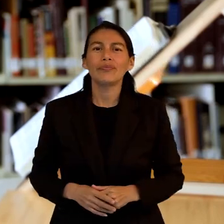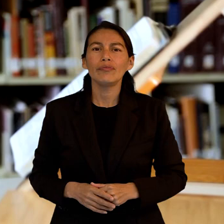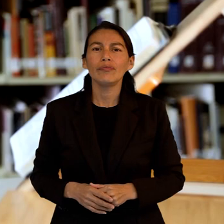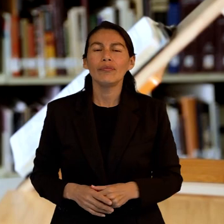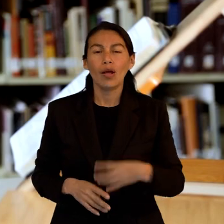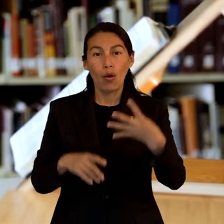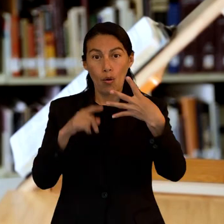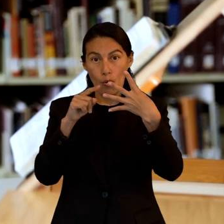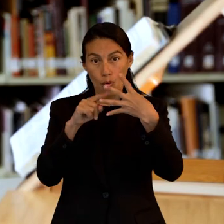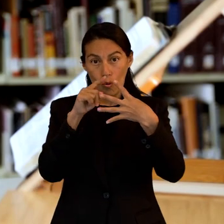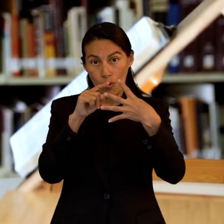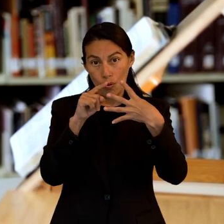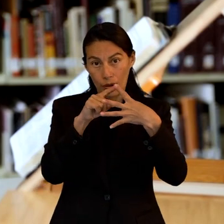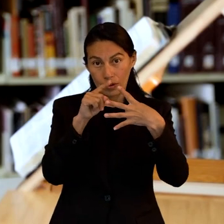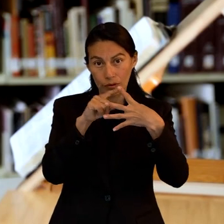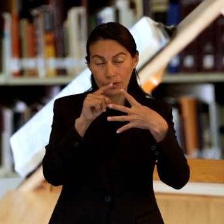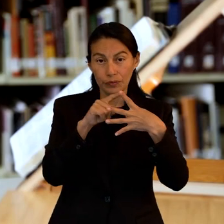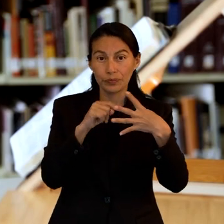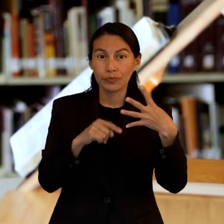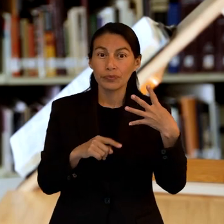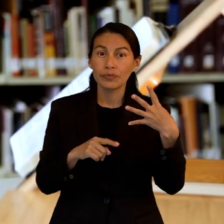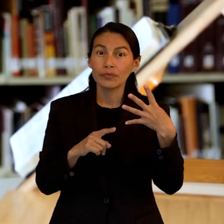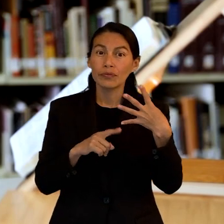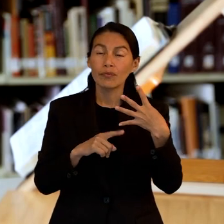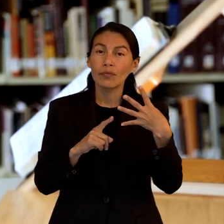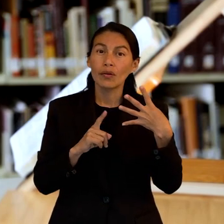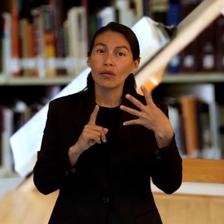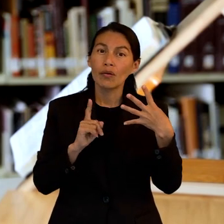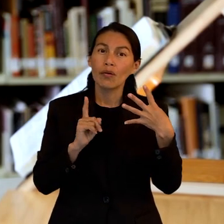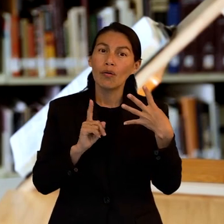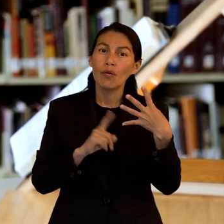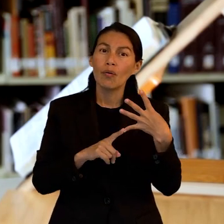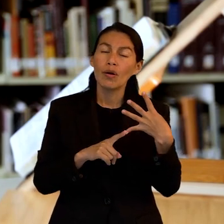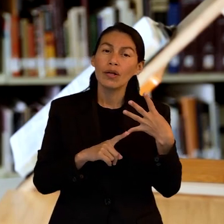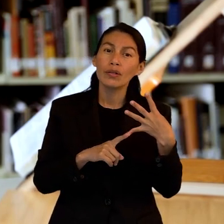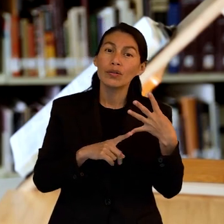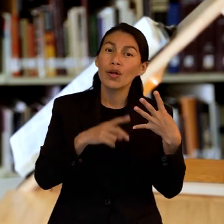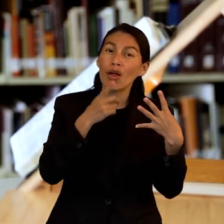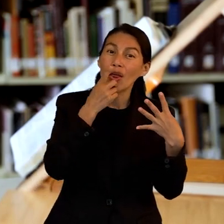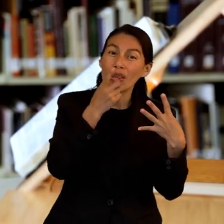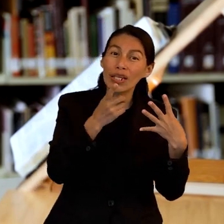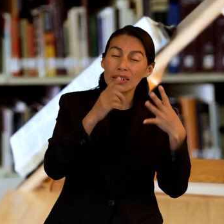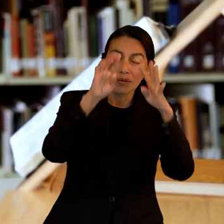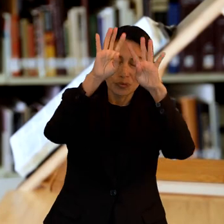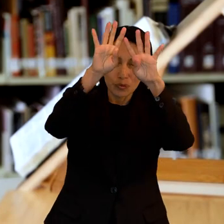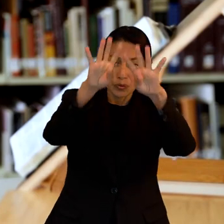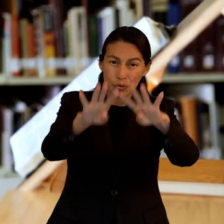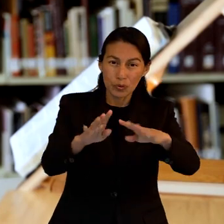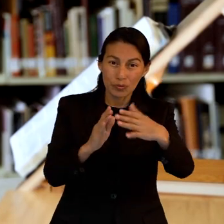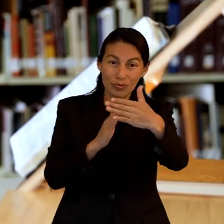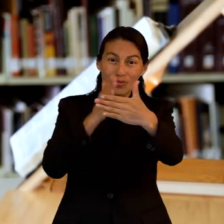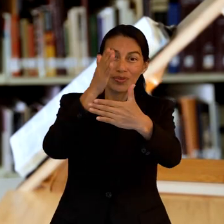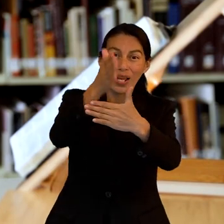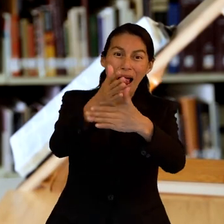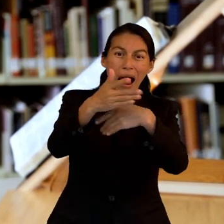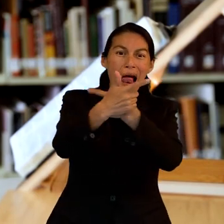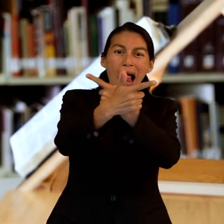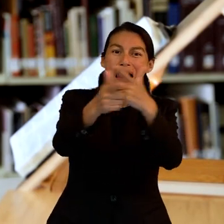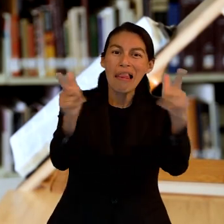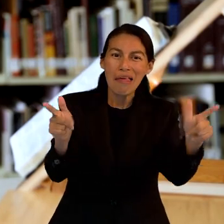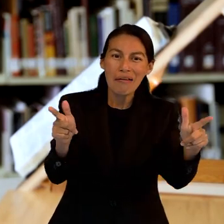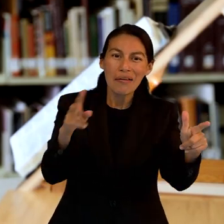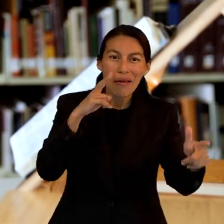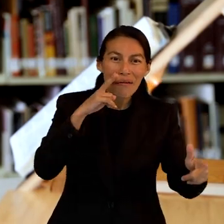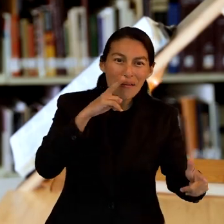a través de este velo rasgado el cuerpo sacrificado de cristo es como quedó abierto el acceso al trono de dios sólo a través de